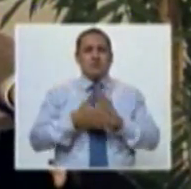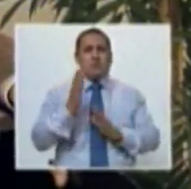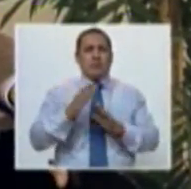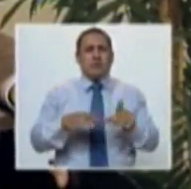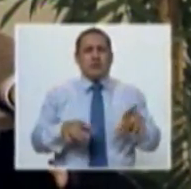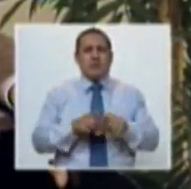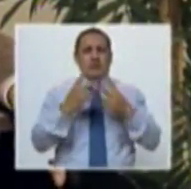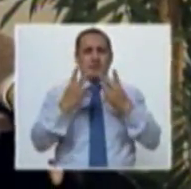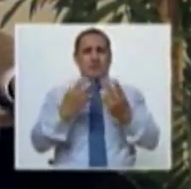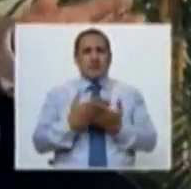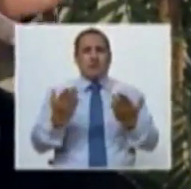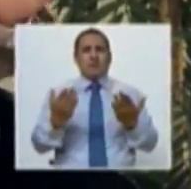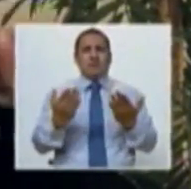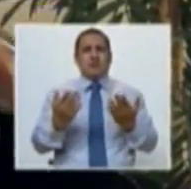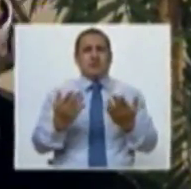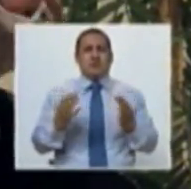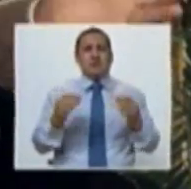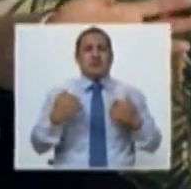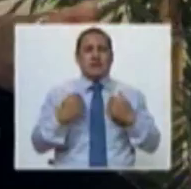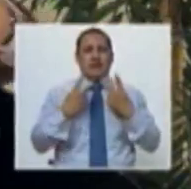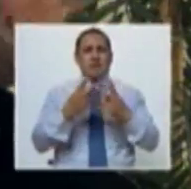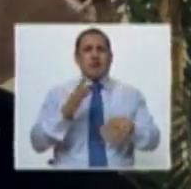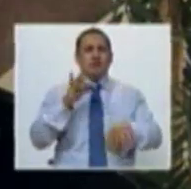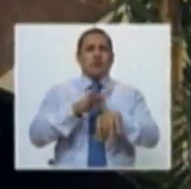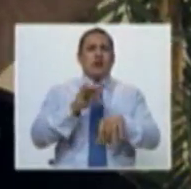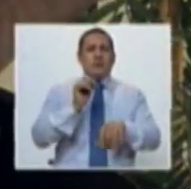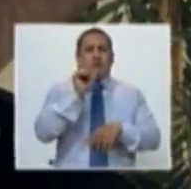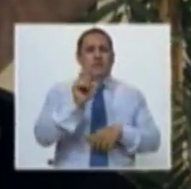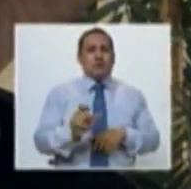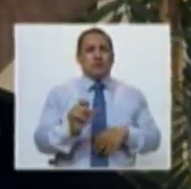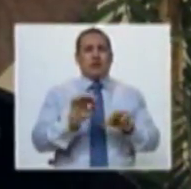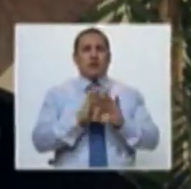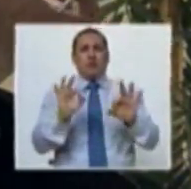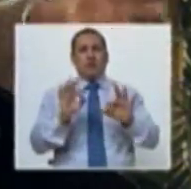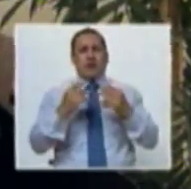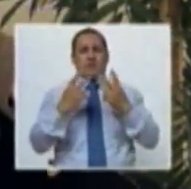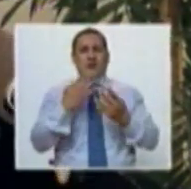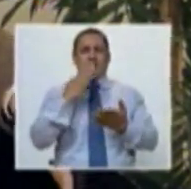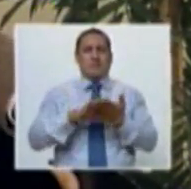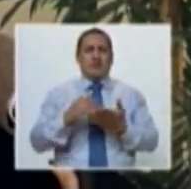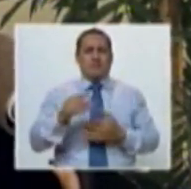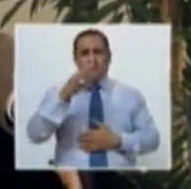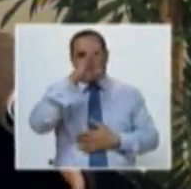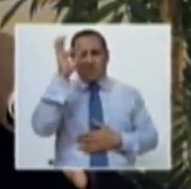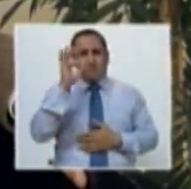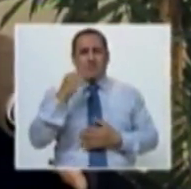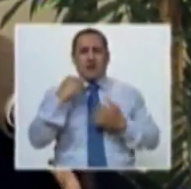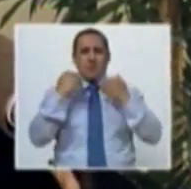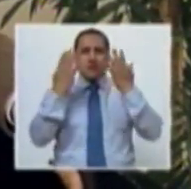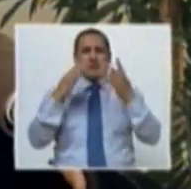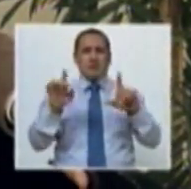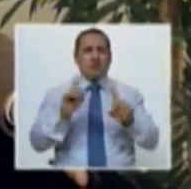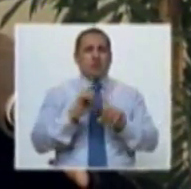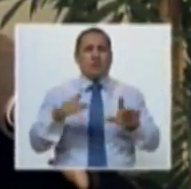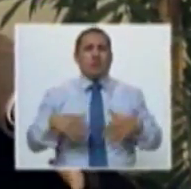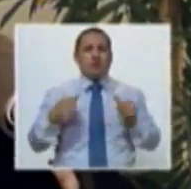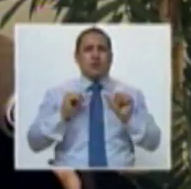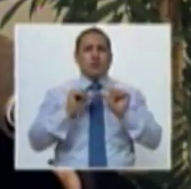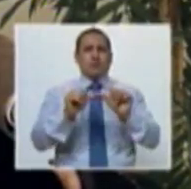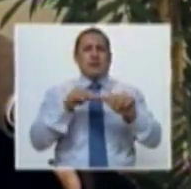ese dominio un tocamiento indebido, en el caso de violaciones terribles que han ocurrido, tampoco puede seguir